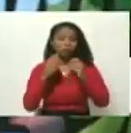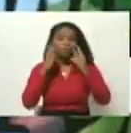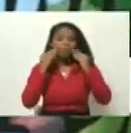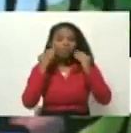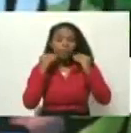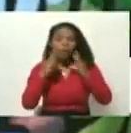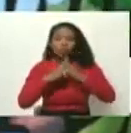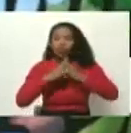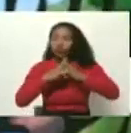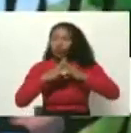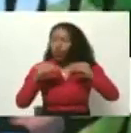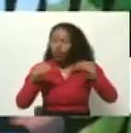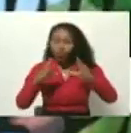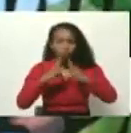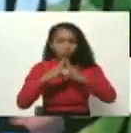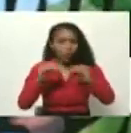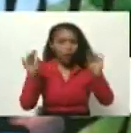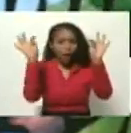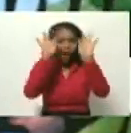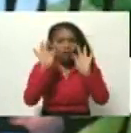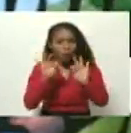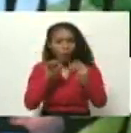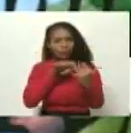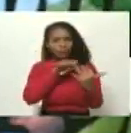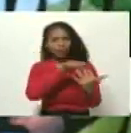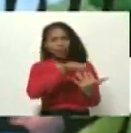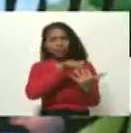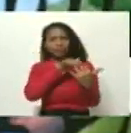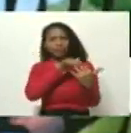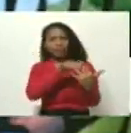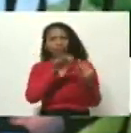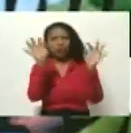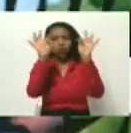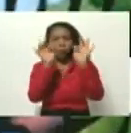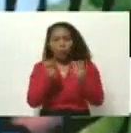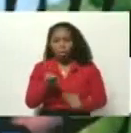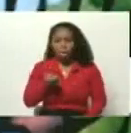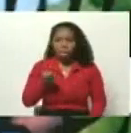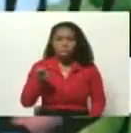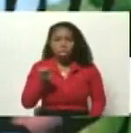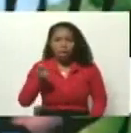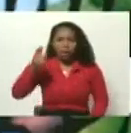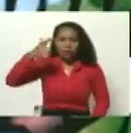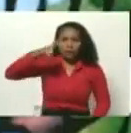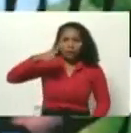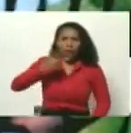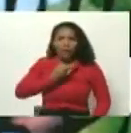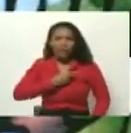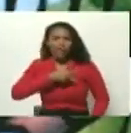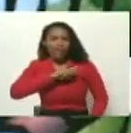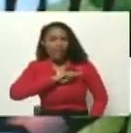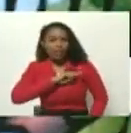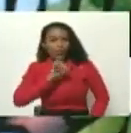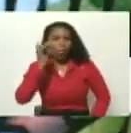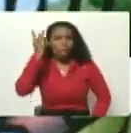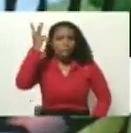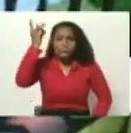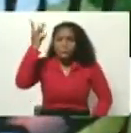experimentando todos los métodos de guerra, de manipulación, de fake, de